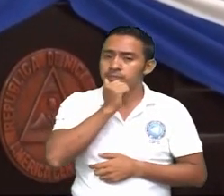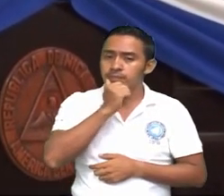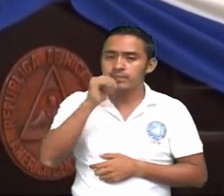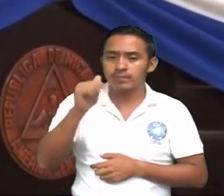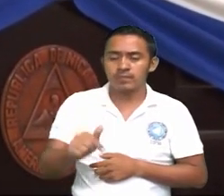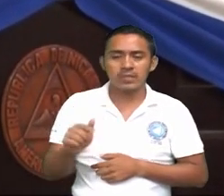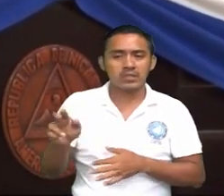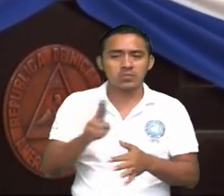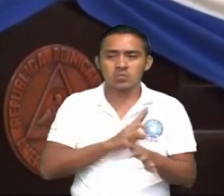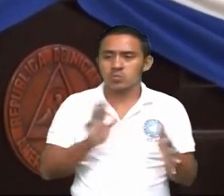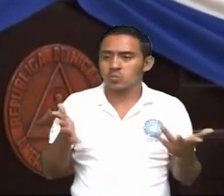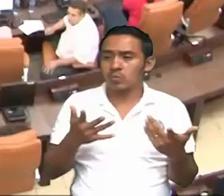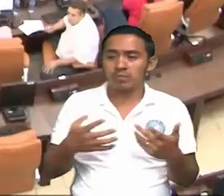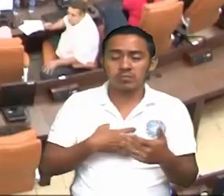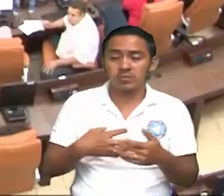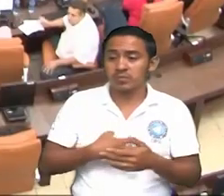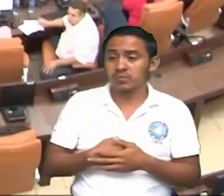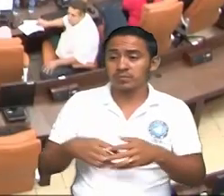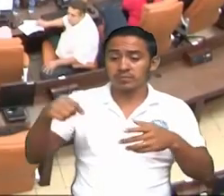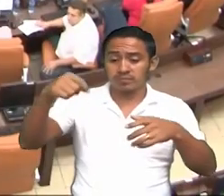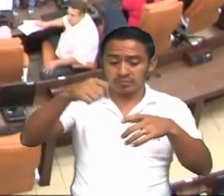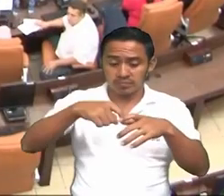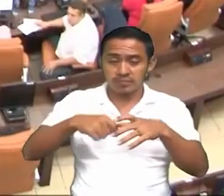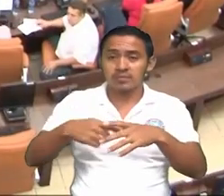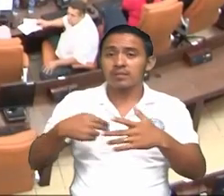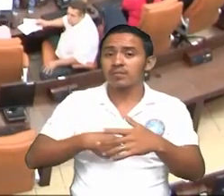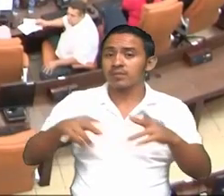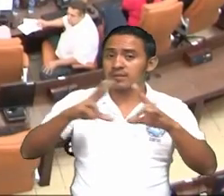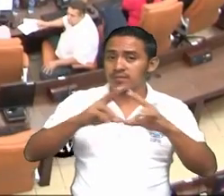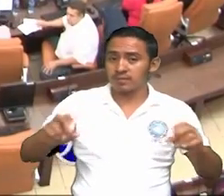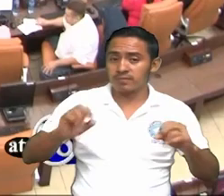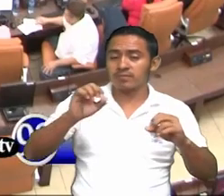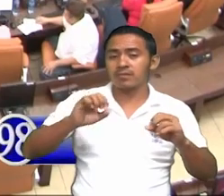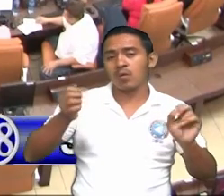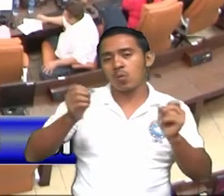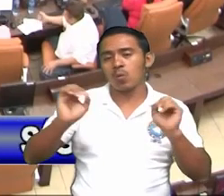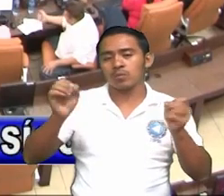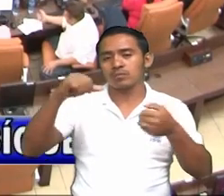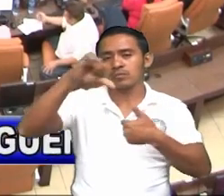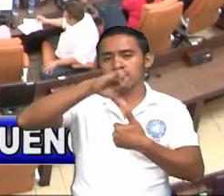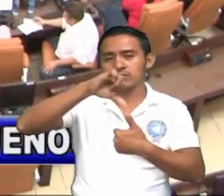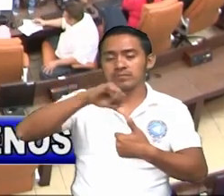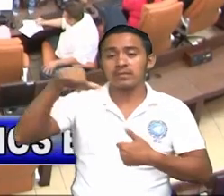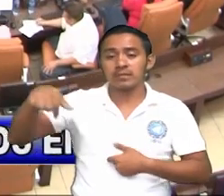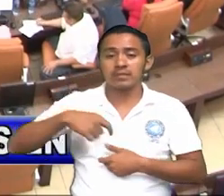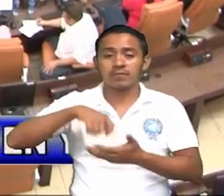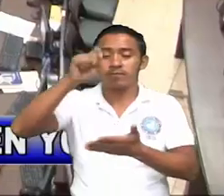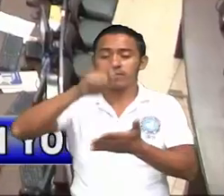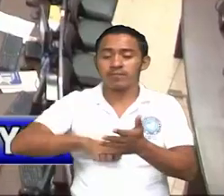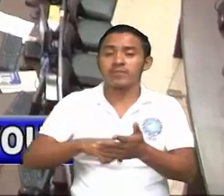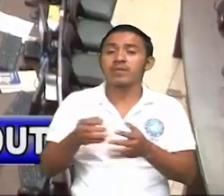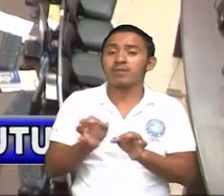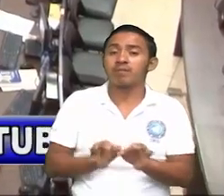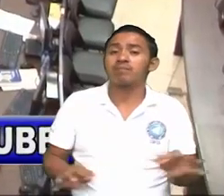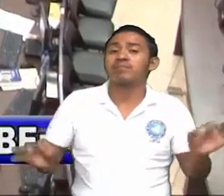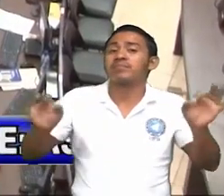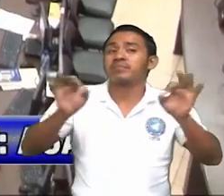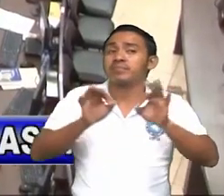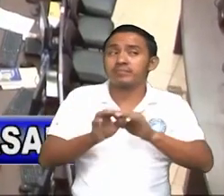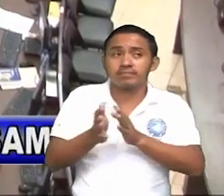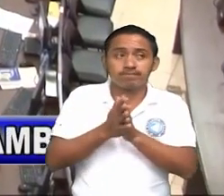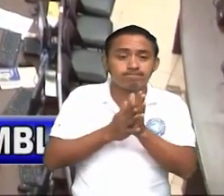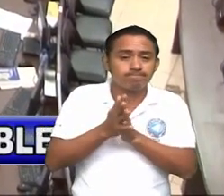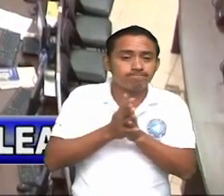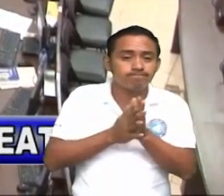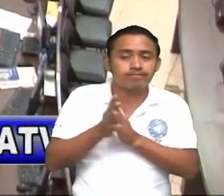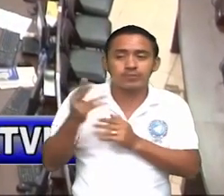cuenta con una producción agrícola como la que produce Nicaragua y Centroamérica, por tanto esta firma comercial también es de mutuo